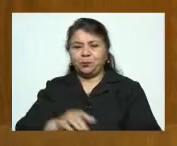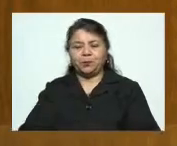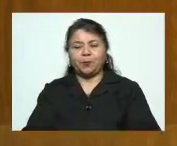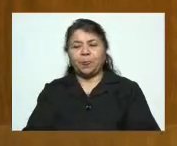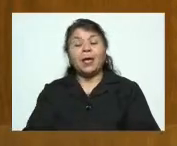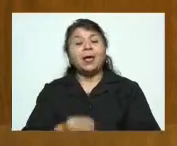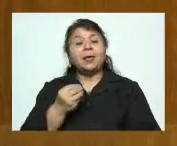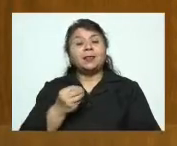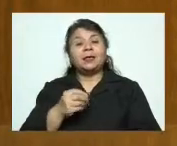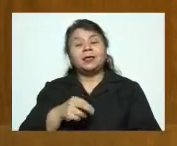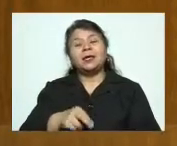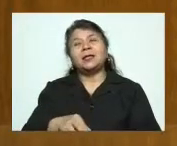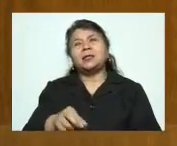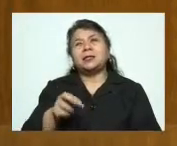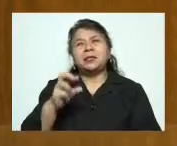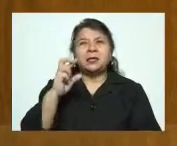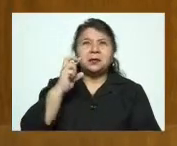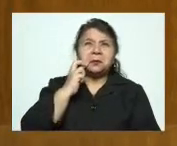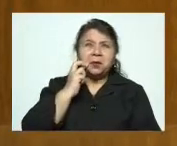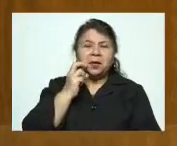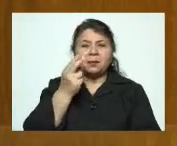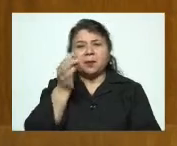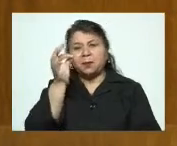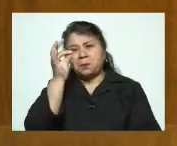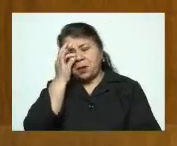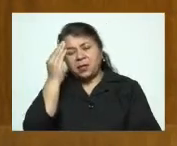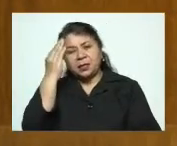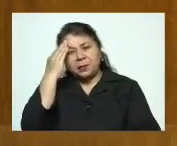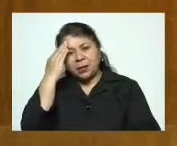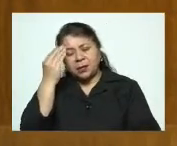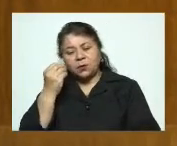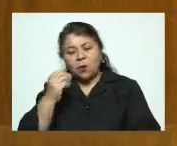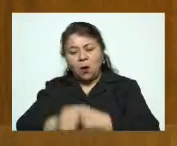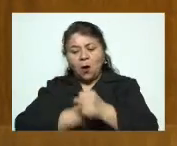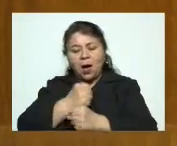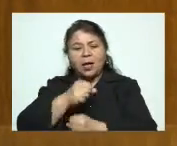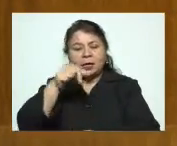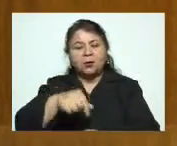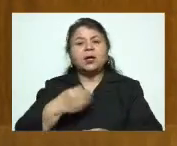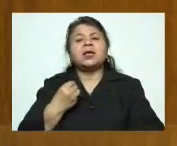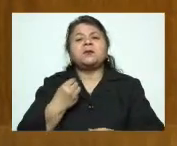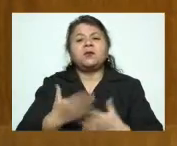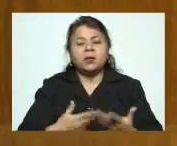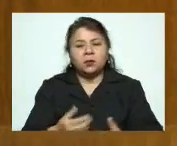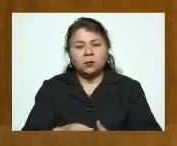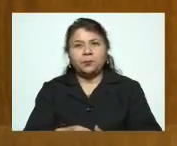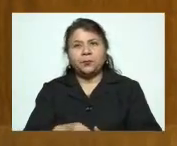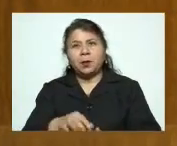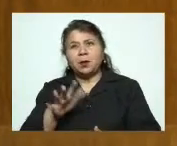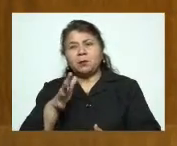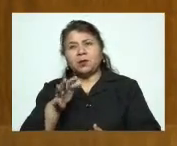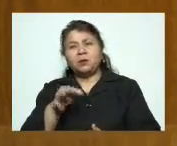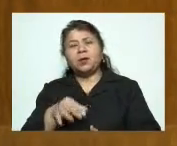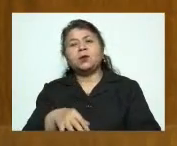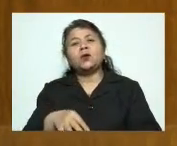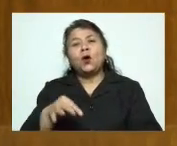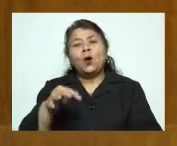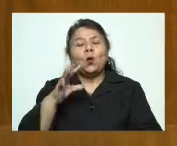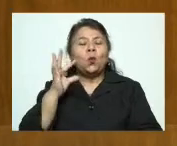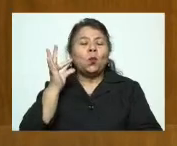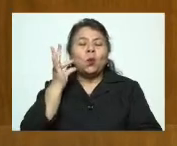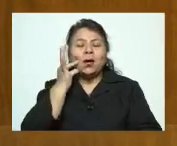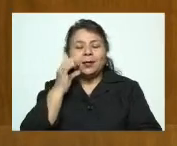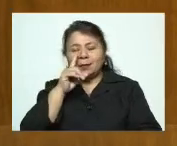aquel 19-20 de marzo hasta ahora, hemos generado 45.000 testeos, entre testeos rápidos y